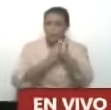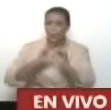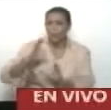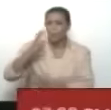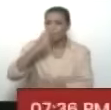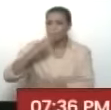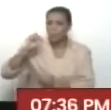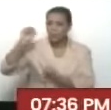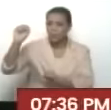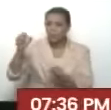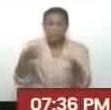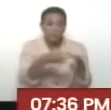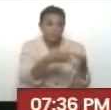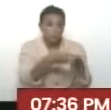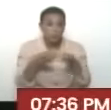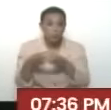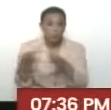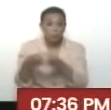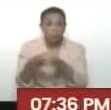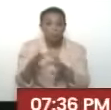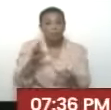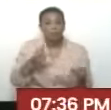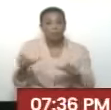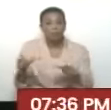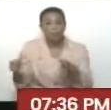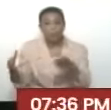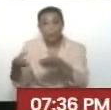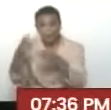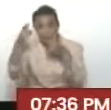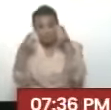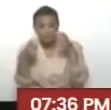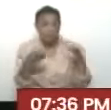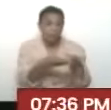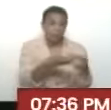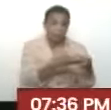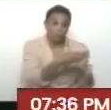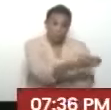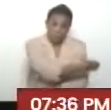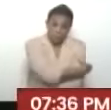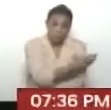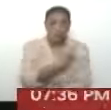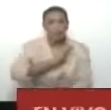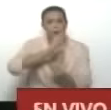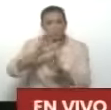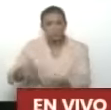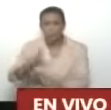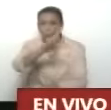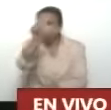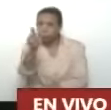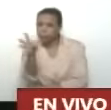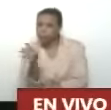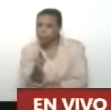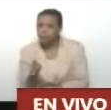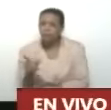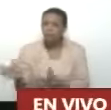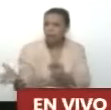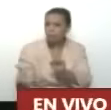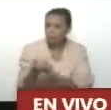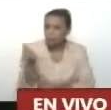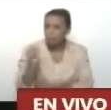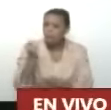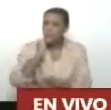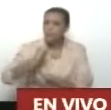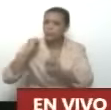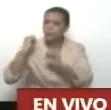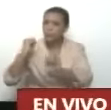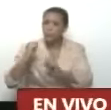y sectores de la oposición al chavismo, en apoyo de la reclamación de Venezuela por la región del Guayana Esequiba,